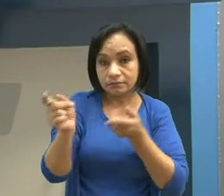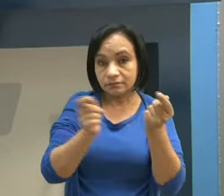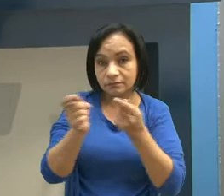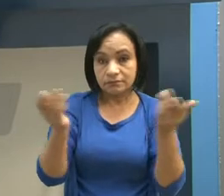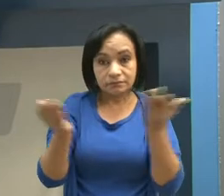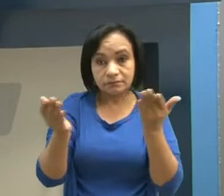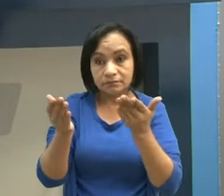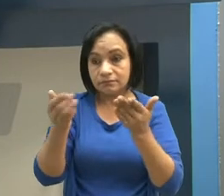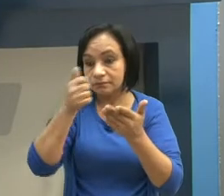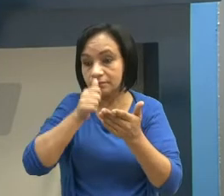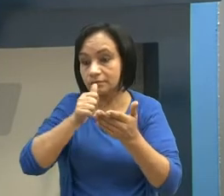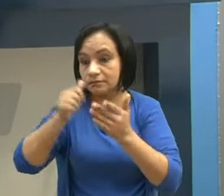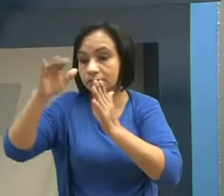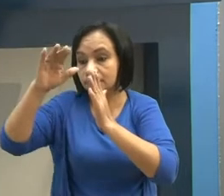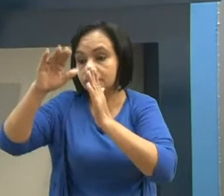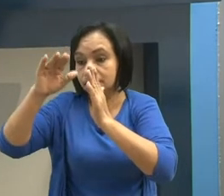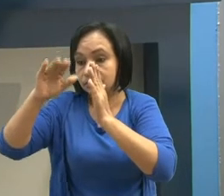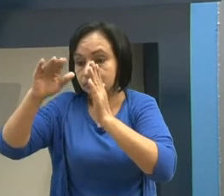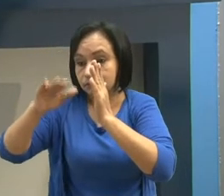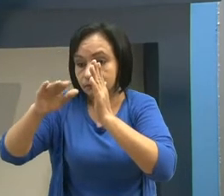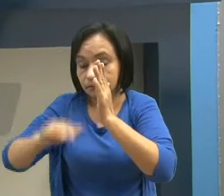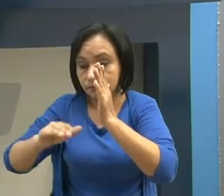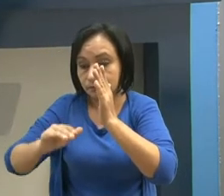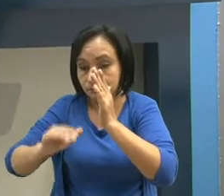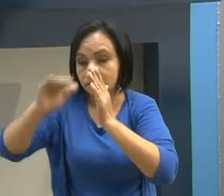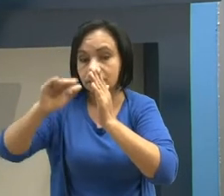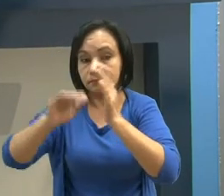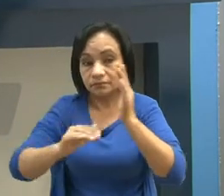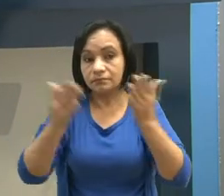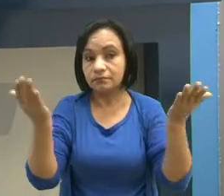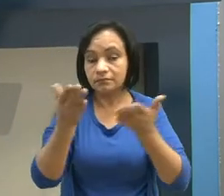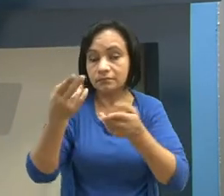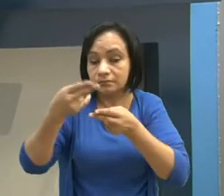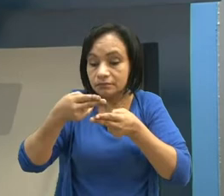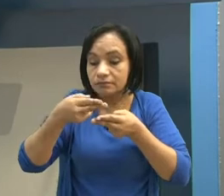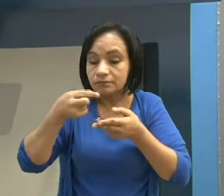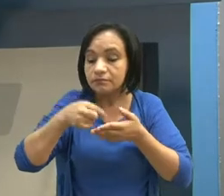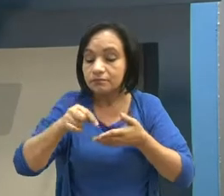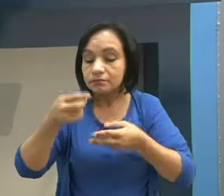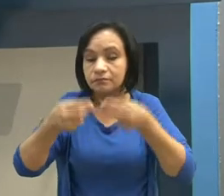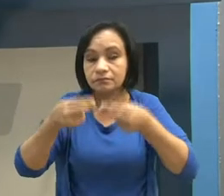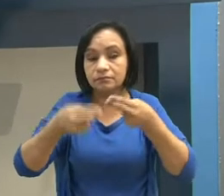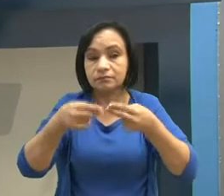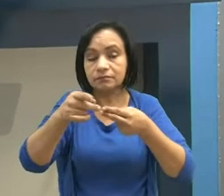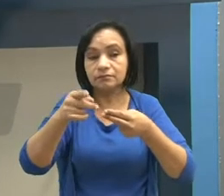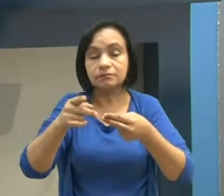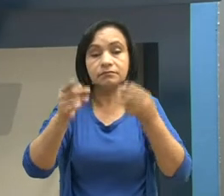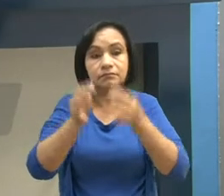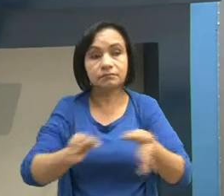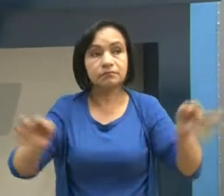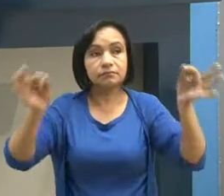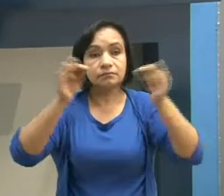de cómo se van comportando los acuíferos a nivel nacional. Tenemos un registro ya de una cantidad de datos muy